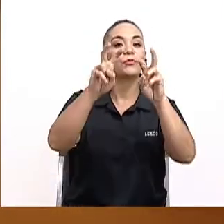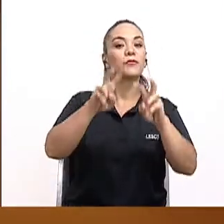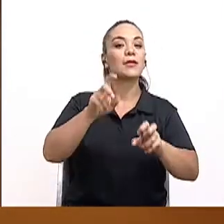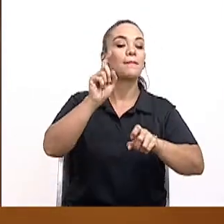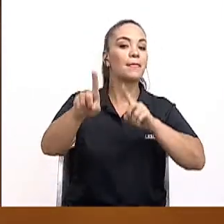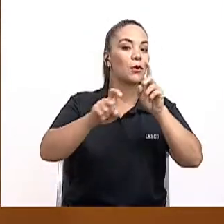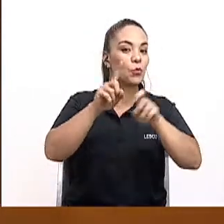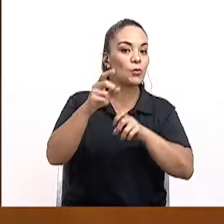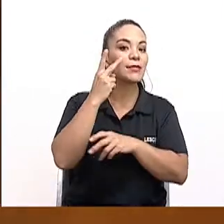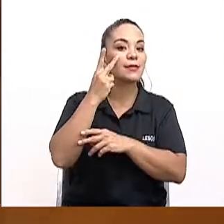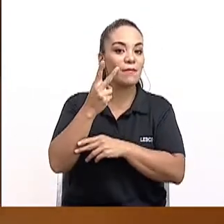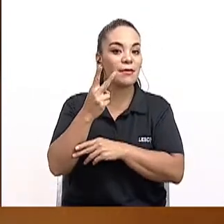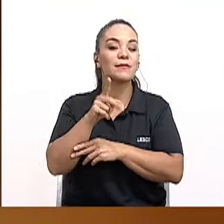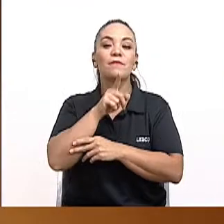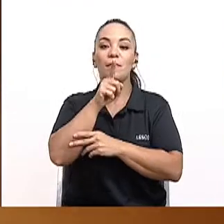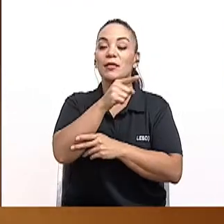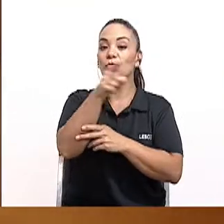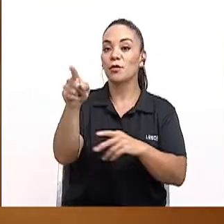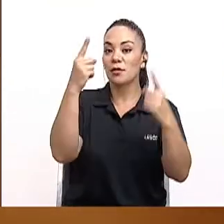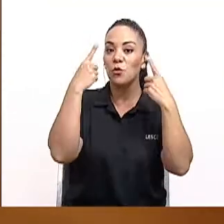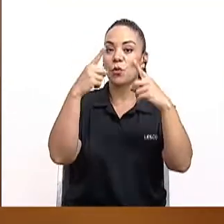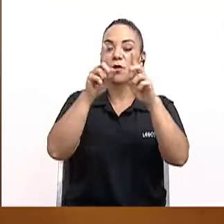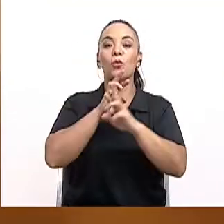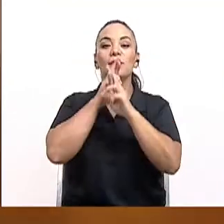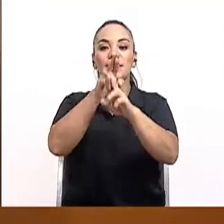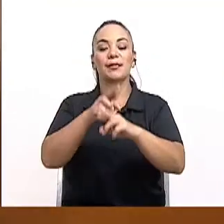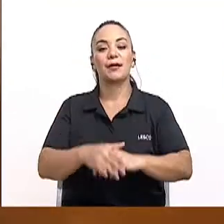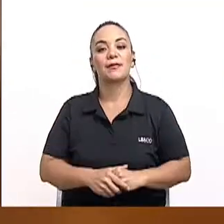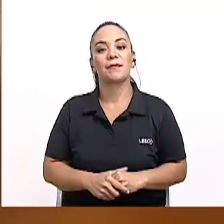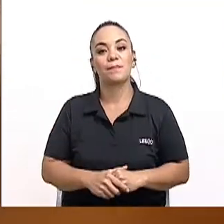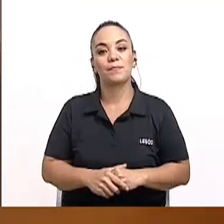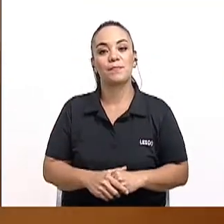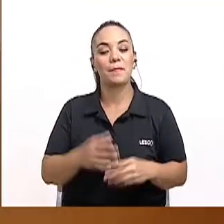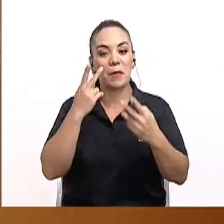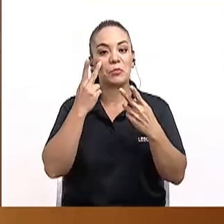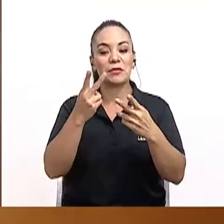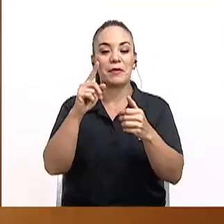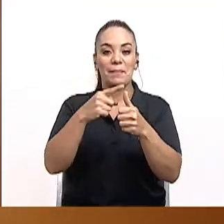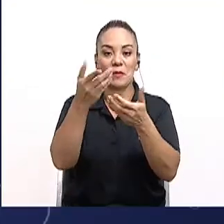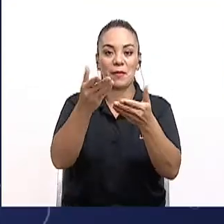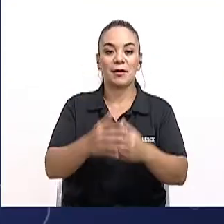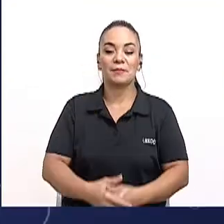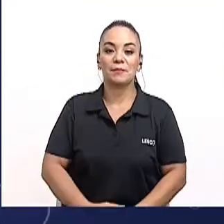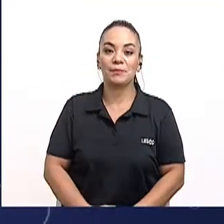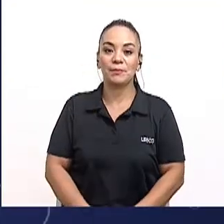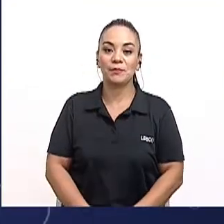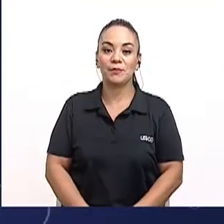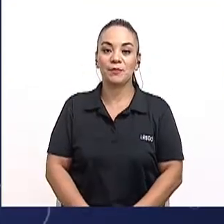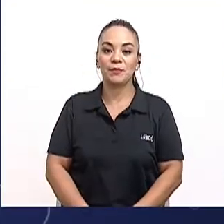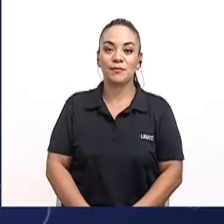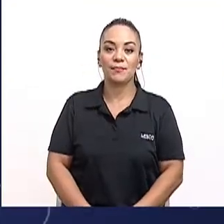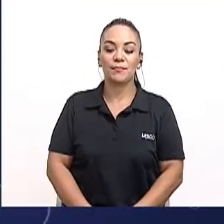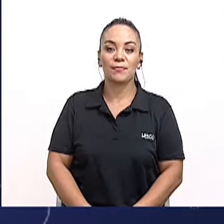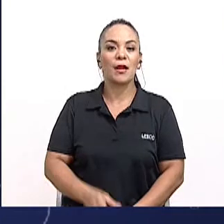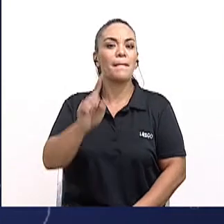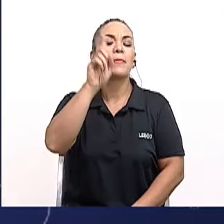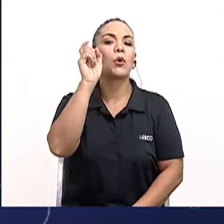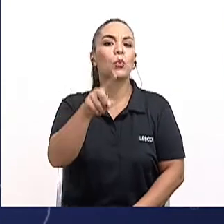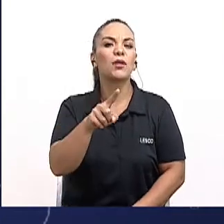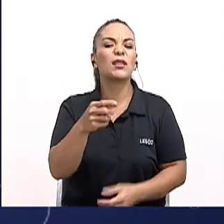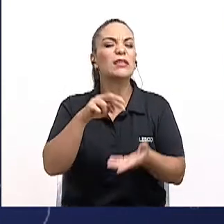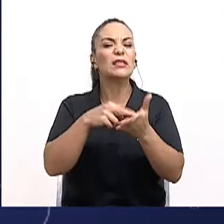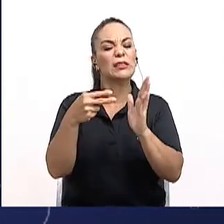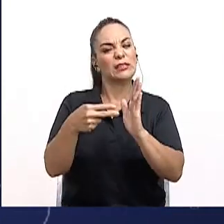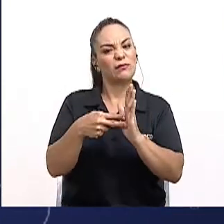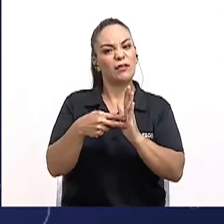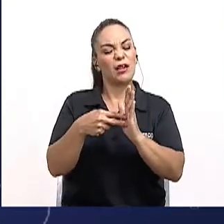ver si lograron contestarlas. Así que veamos la primera. ¿Qué es